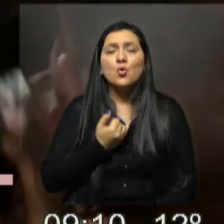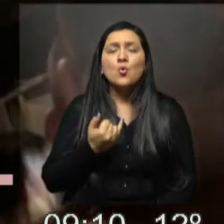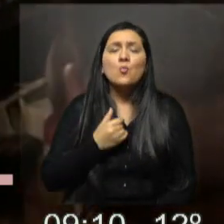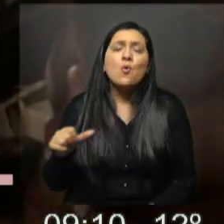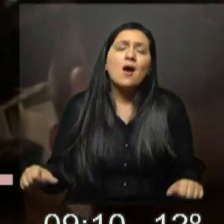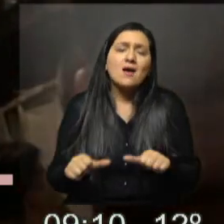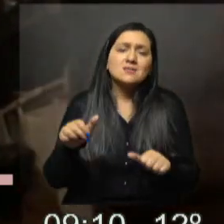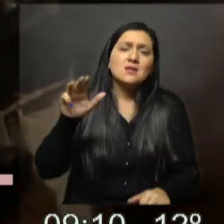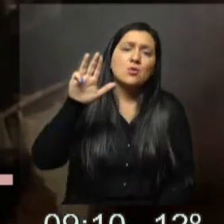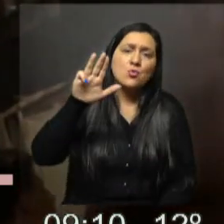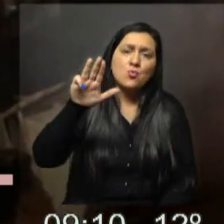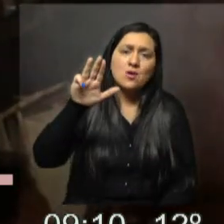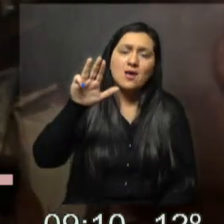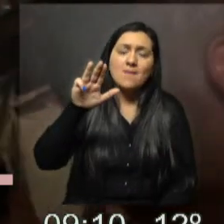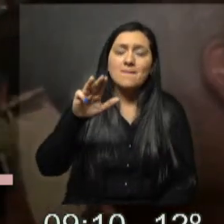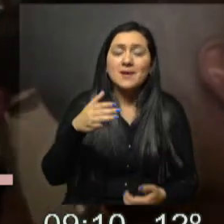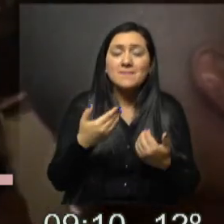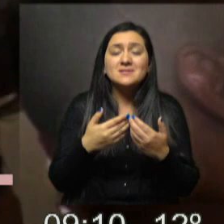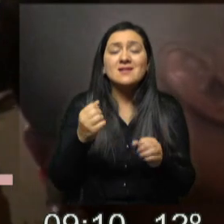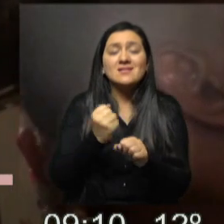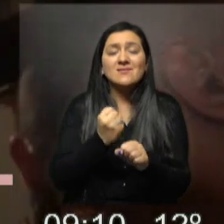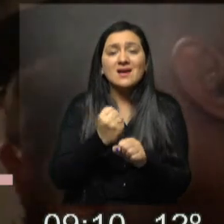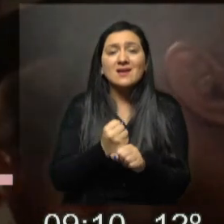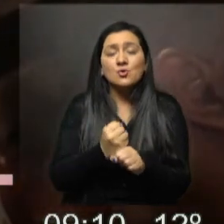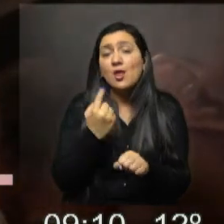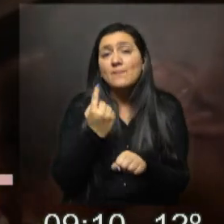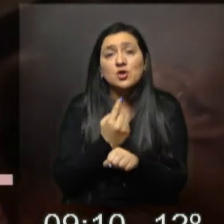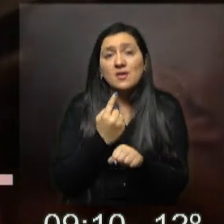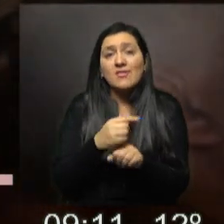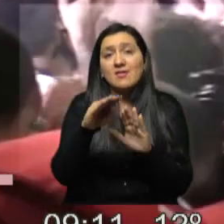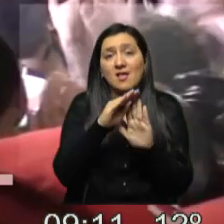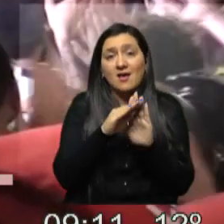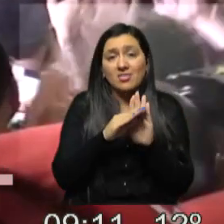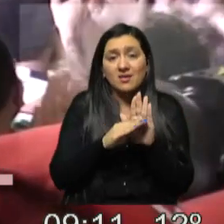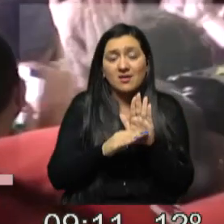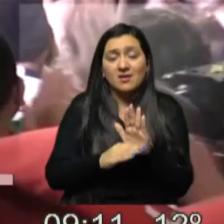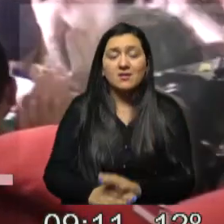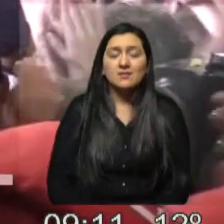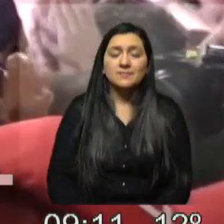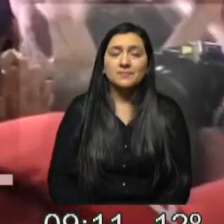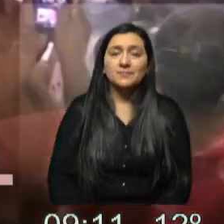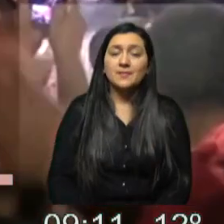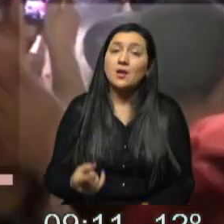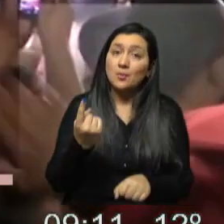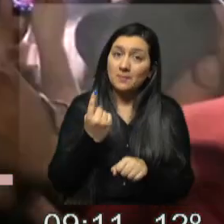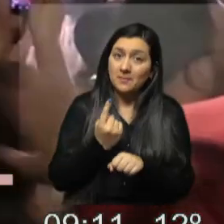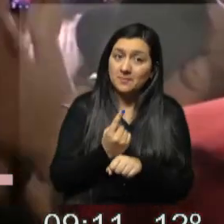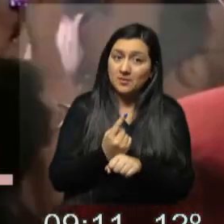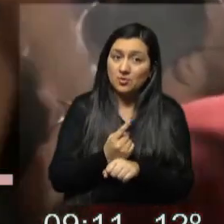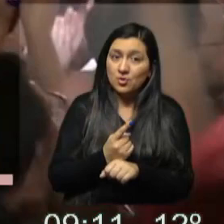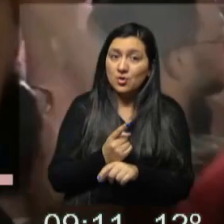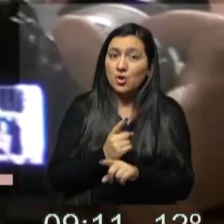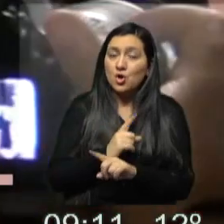Lula esa agenda? O por lo menos las prioridades que tiene para su nuevo mandato. Primera cosa, no es en